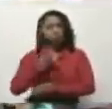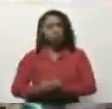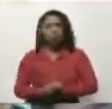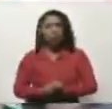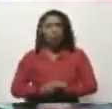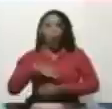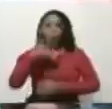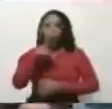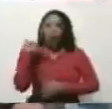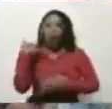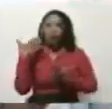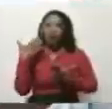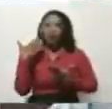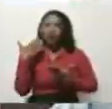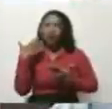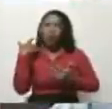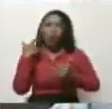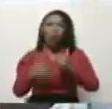¿cuándo fue la última vez?